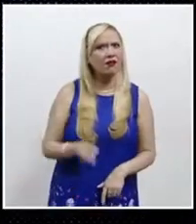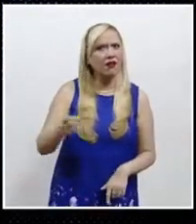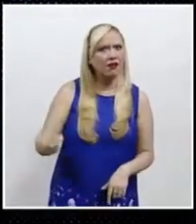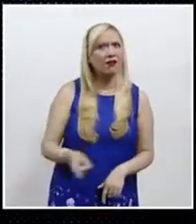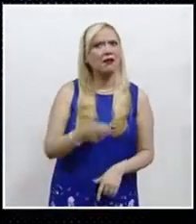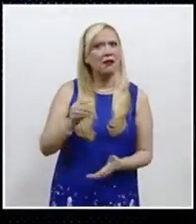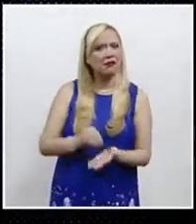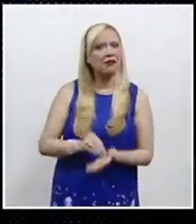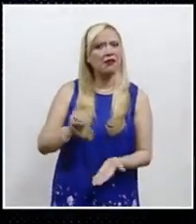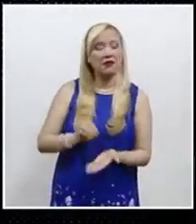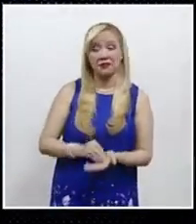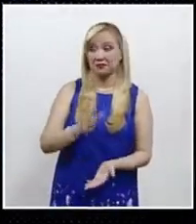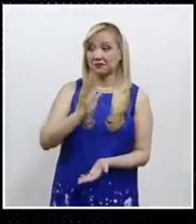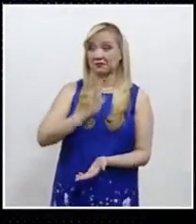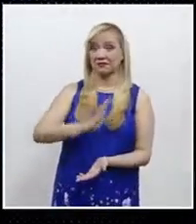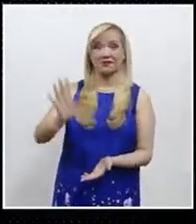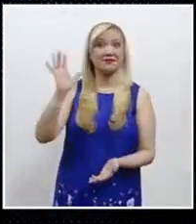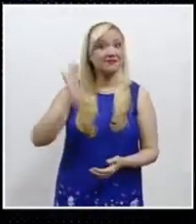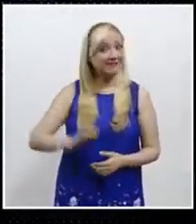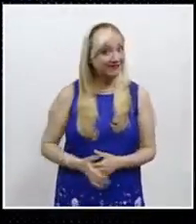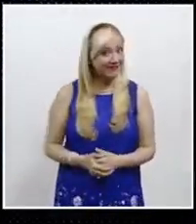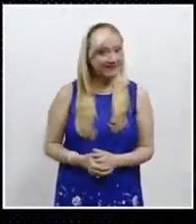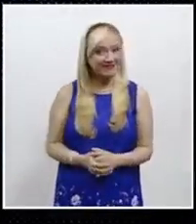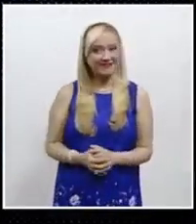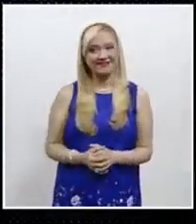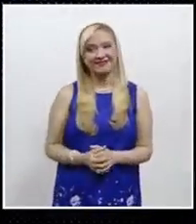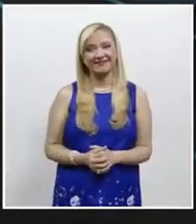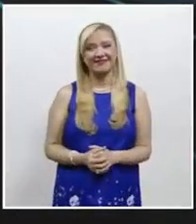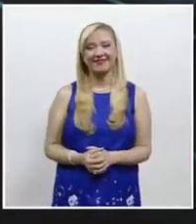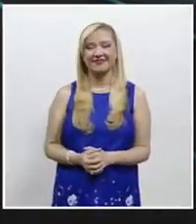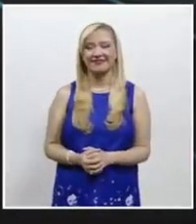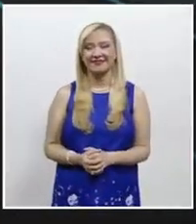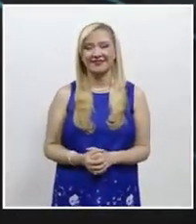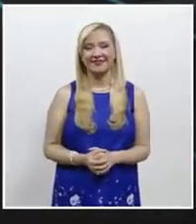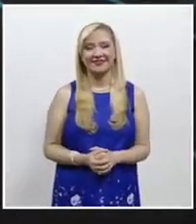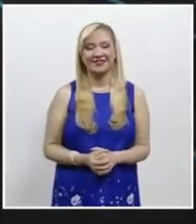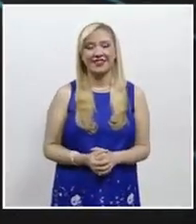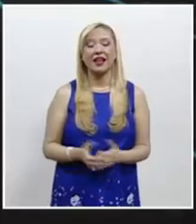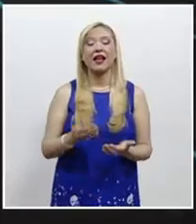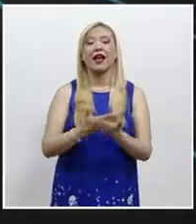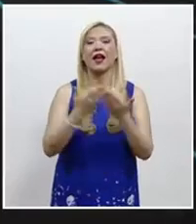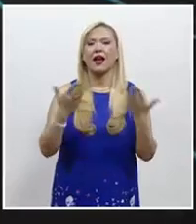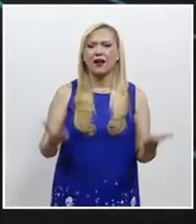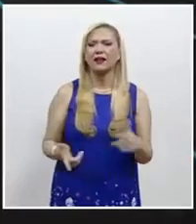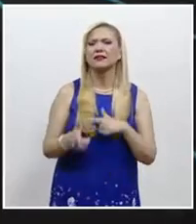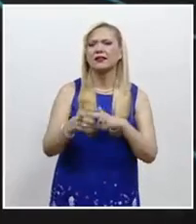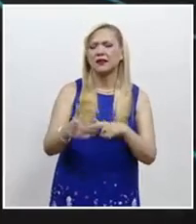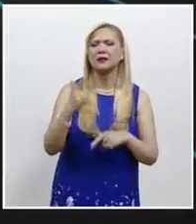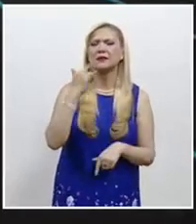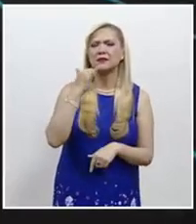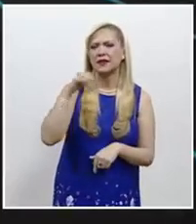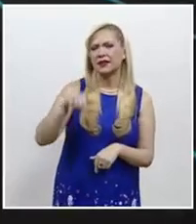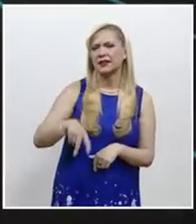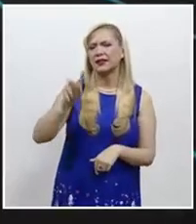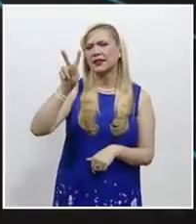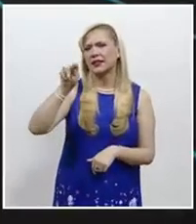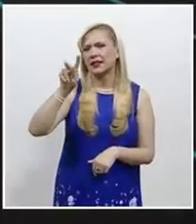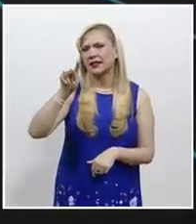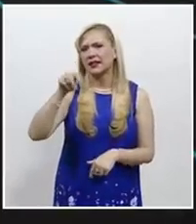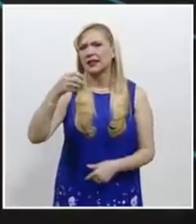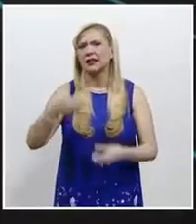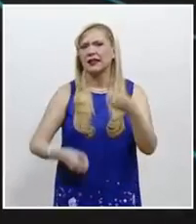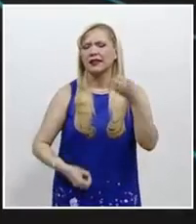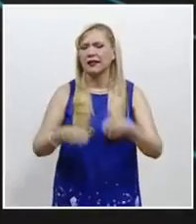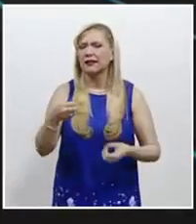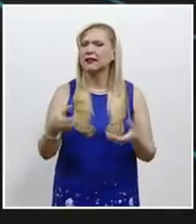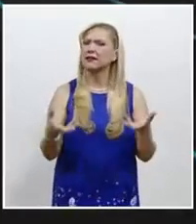permanencia impresionante. Poder Informativo, Jesús Daza. Lo invitamos a seguir a través de la señal del canal de